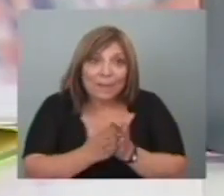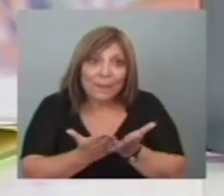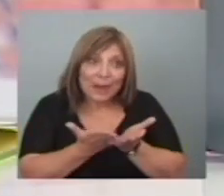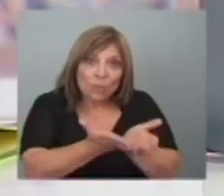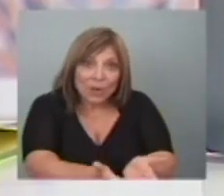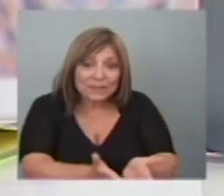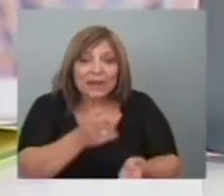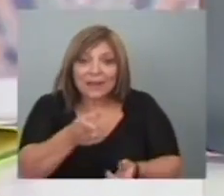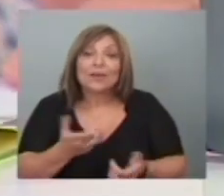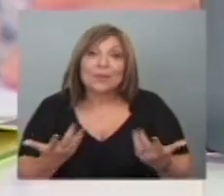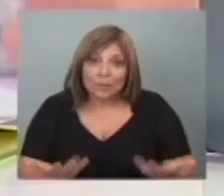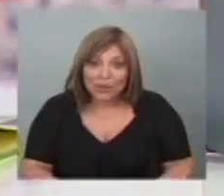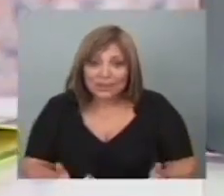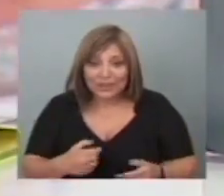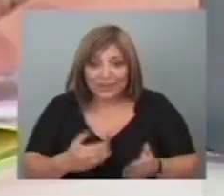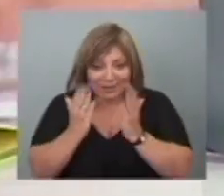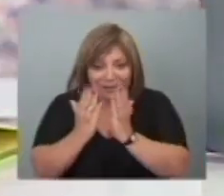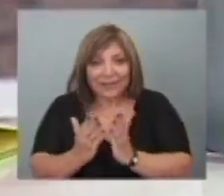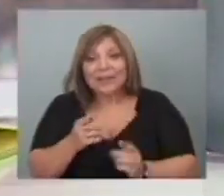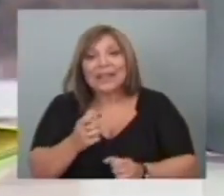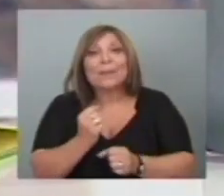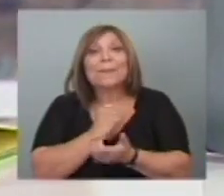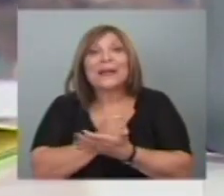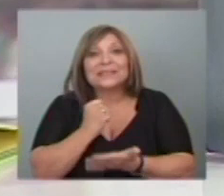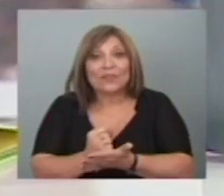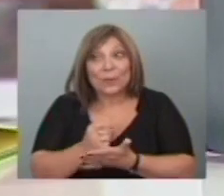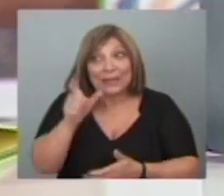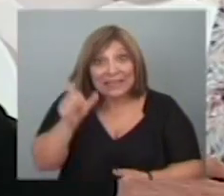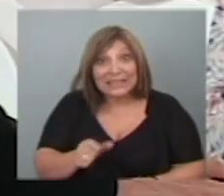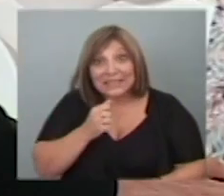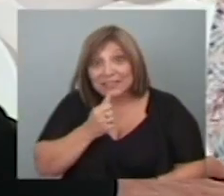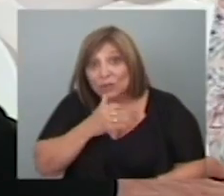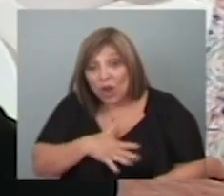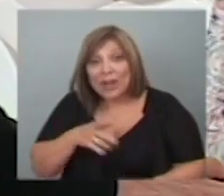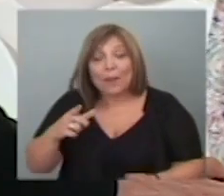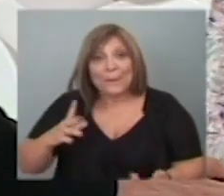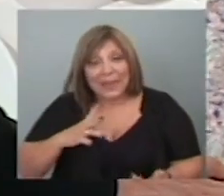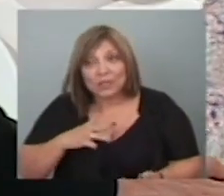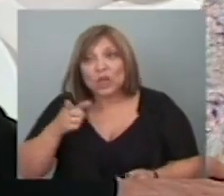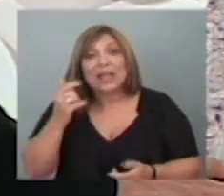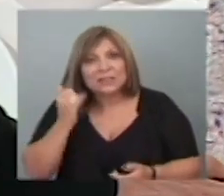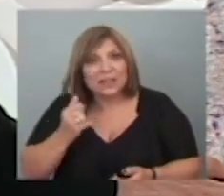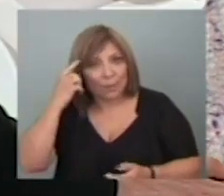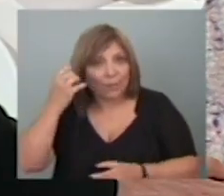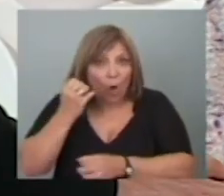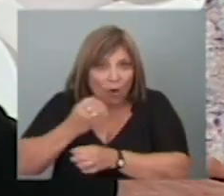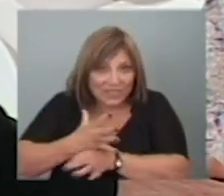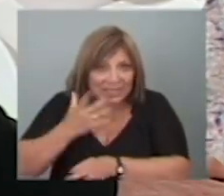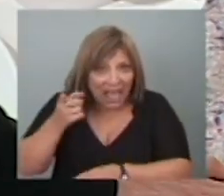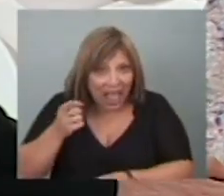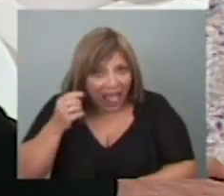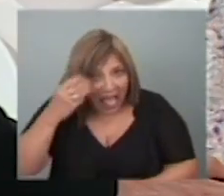objeto que tenemos arriba de la mesa, hoy elegimos el pasaporte. La historia de Quique, su historia personal. Quique tiene un oficio, ahora está